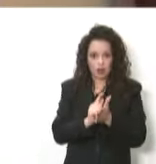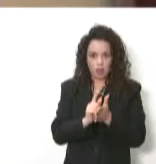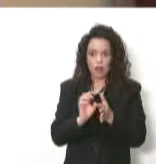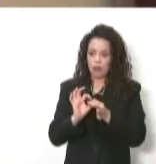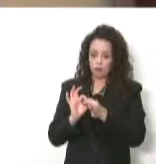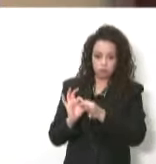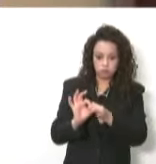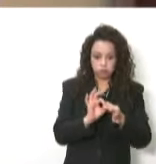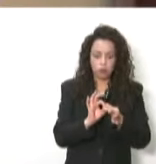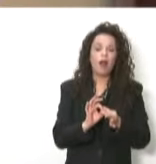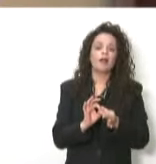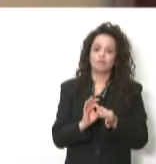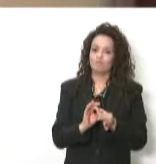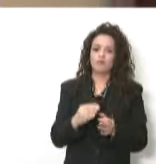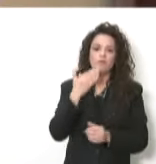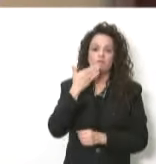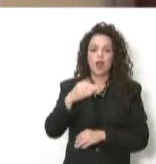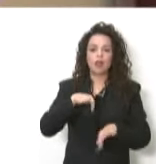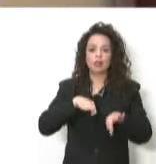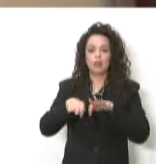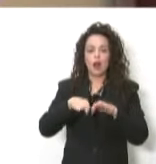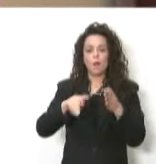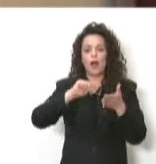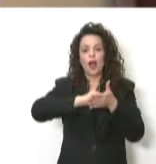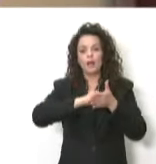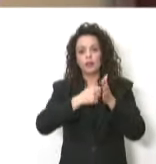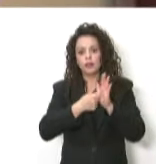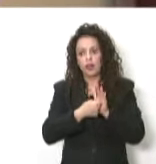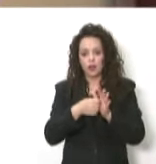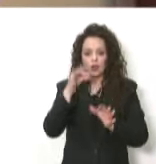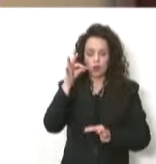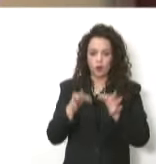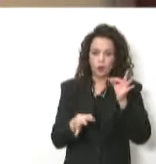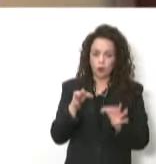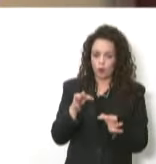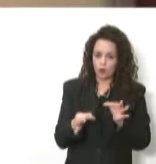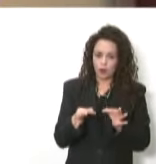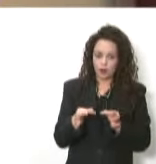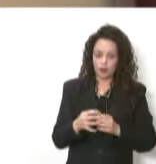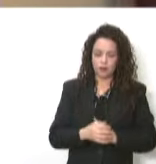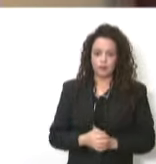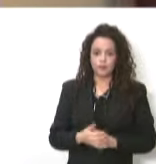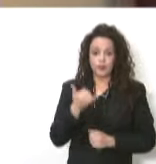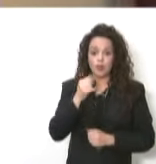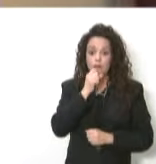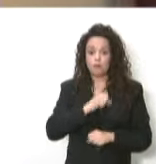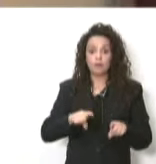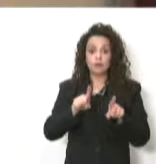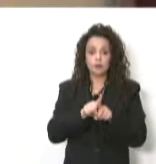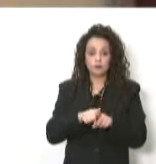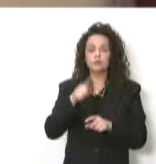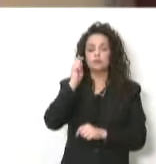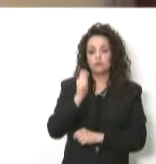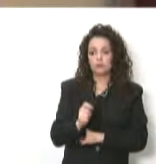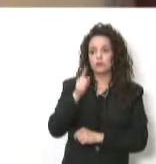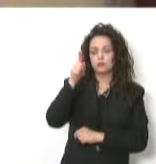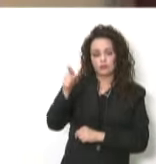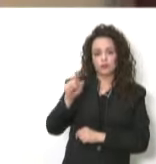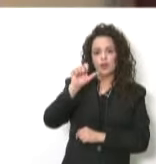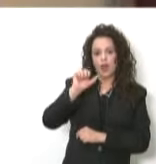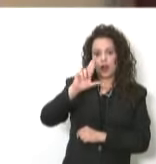en el trabajo técnico y jurídico de este órgano garante y el Archivo General de la Nación